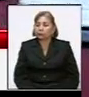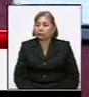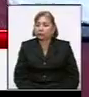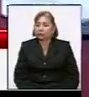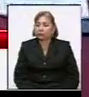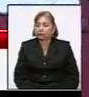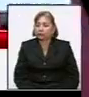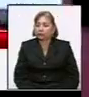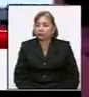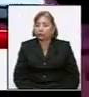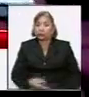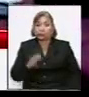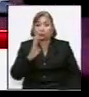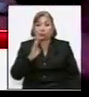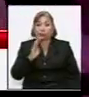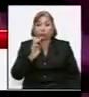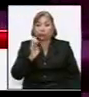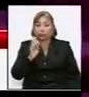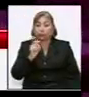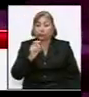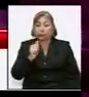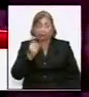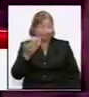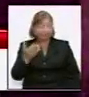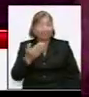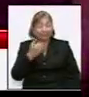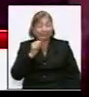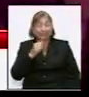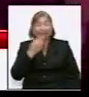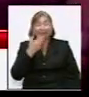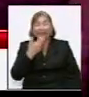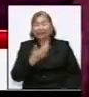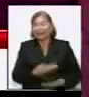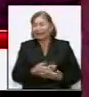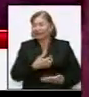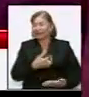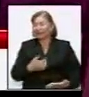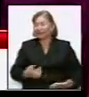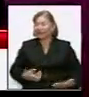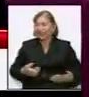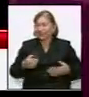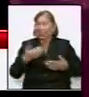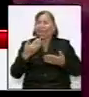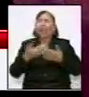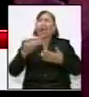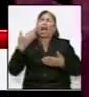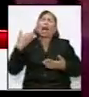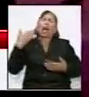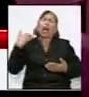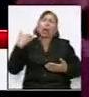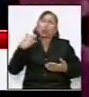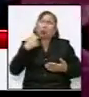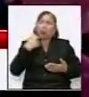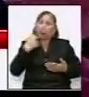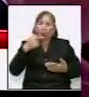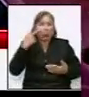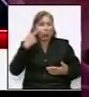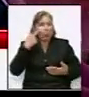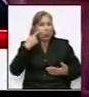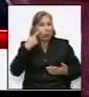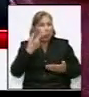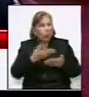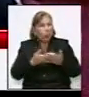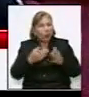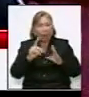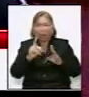como si estaba vetado gracias presidente sí el presente ya anteriormente había es esta observación y